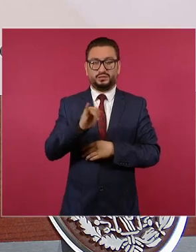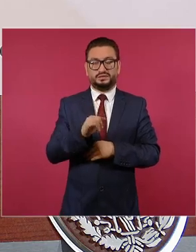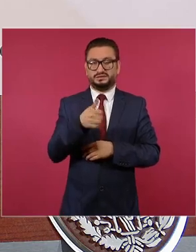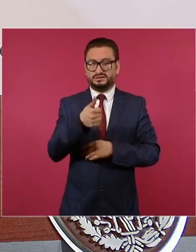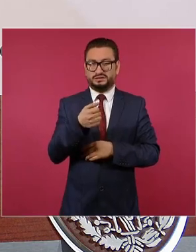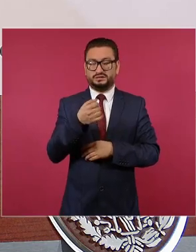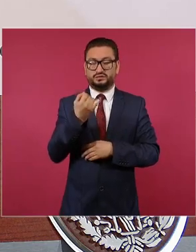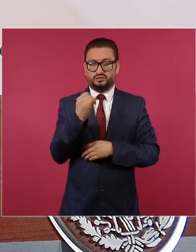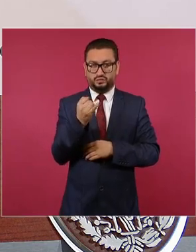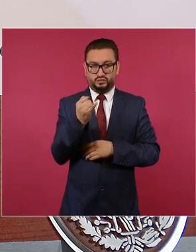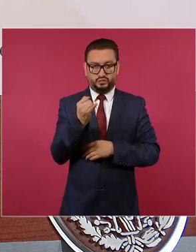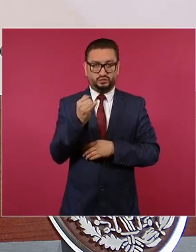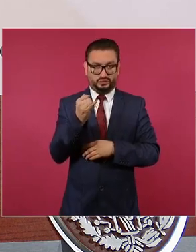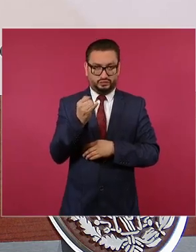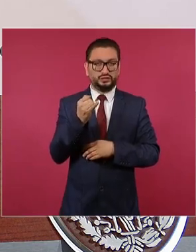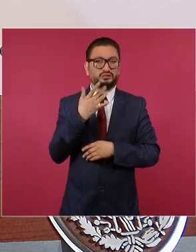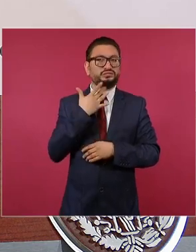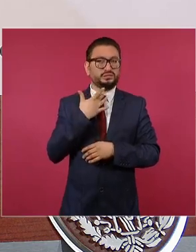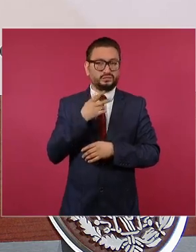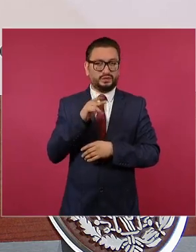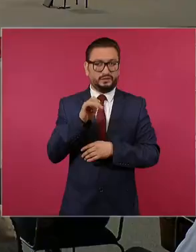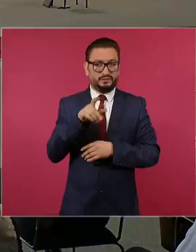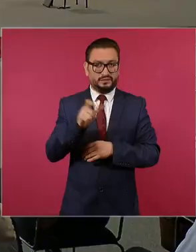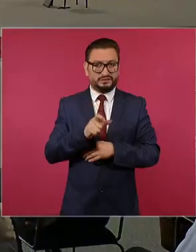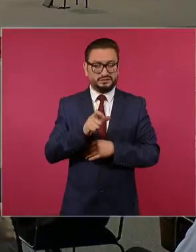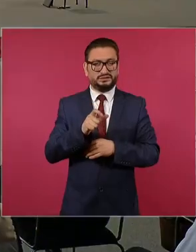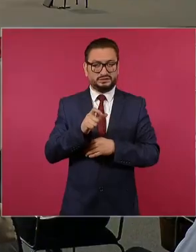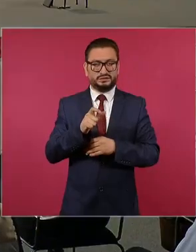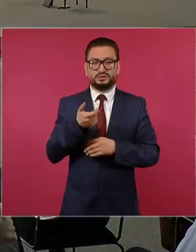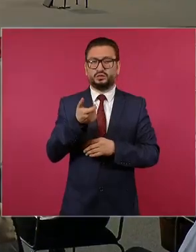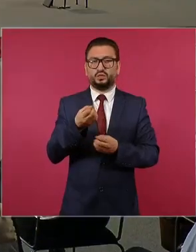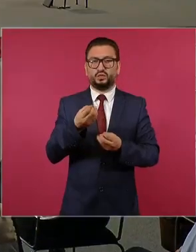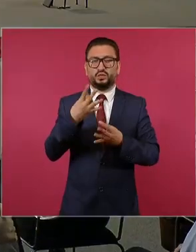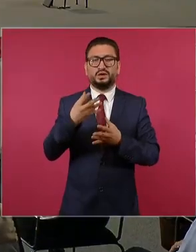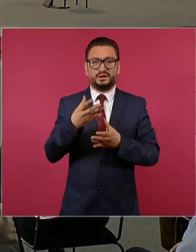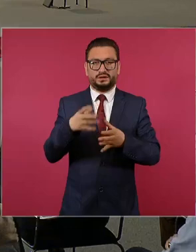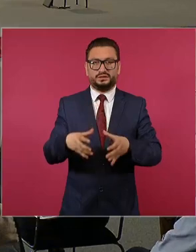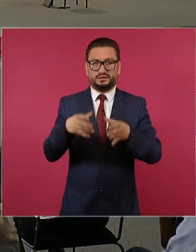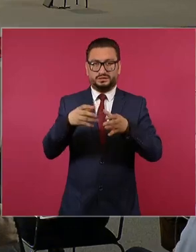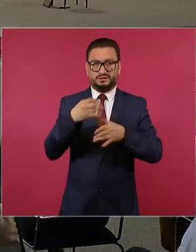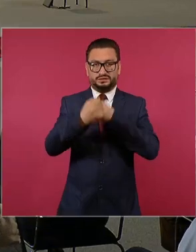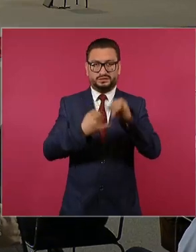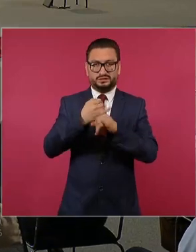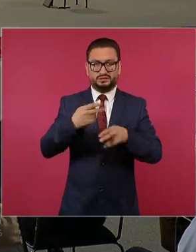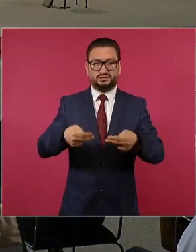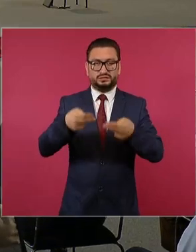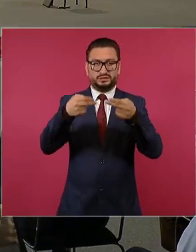6 de junio, tuvimos la mezcla mexicana de petróleo a un precio en el mercado internacional de